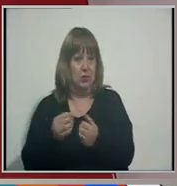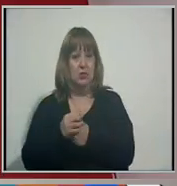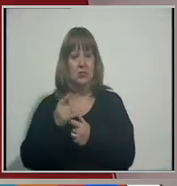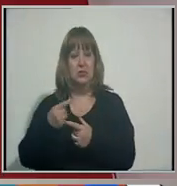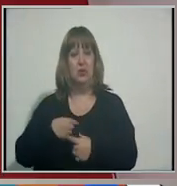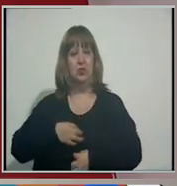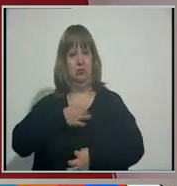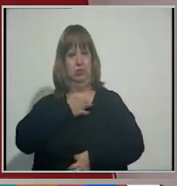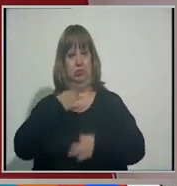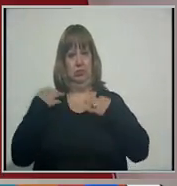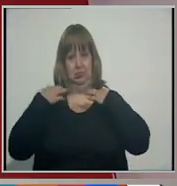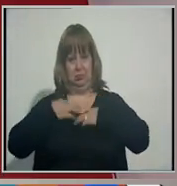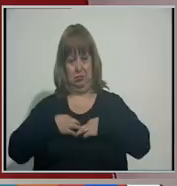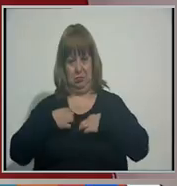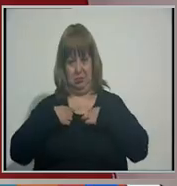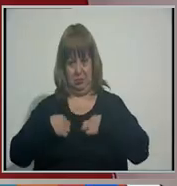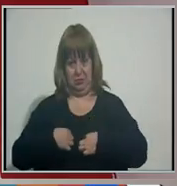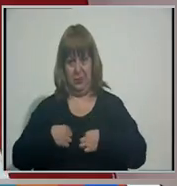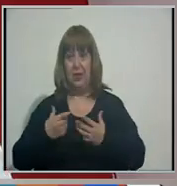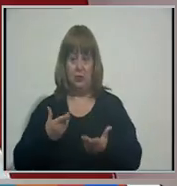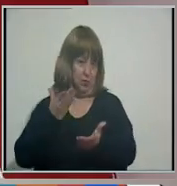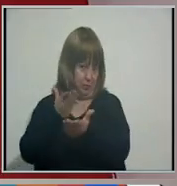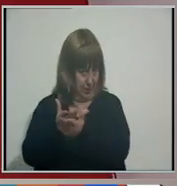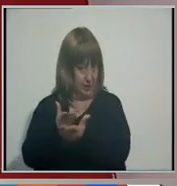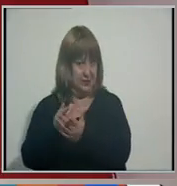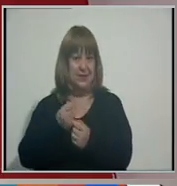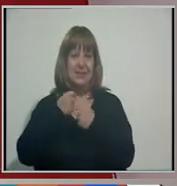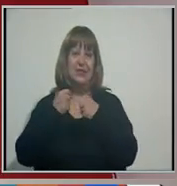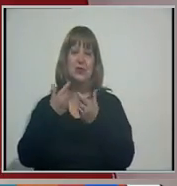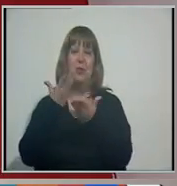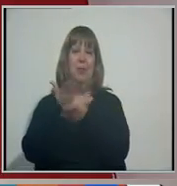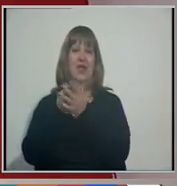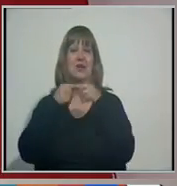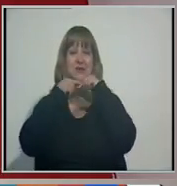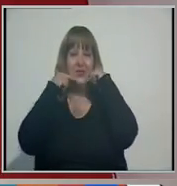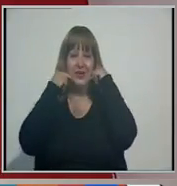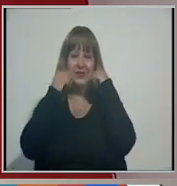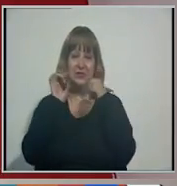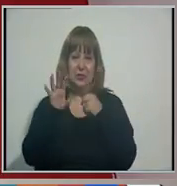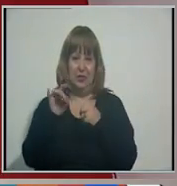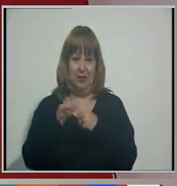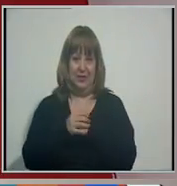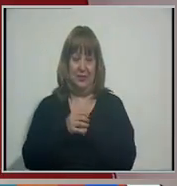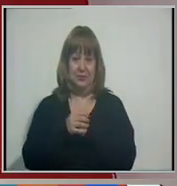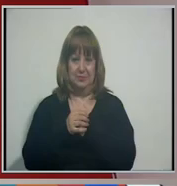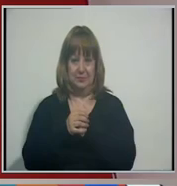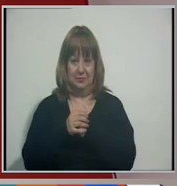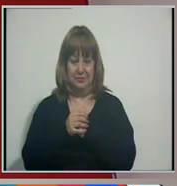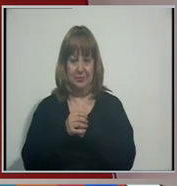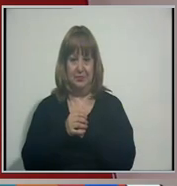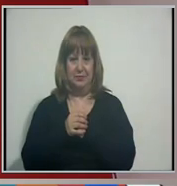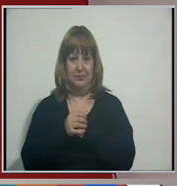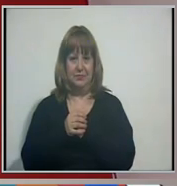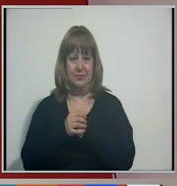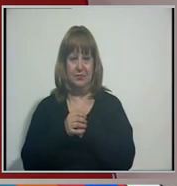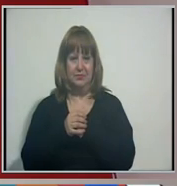me vestía de traje para pero sacar... ¿Pero está pidiendo algo? Sí, muchas veces. Sonrisas. Yo me llevo sonrisas. Eso es lo que me llevo yo a cambio. Muchas